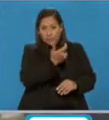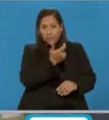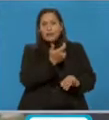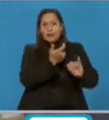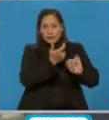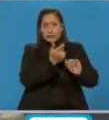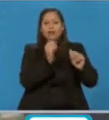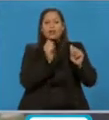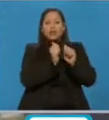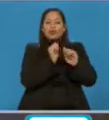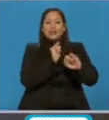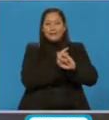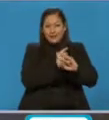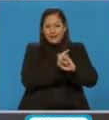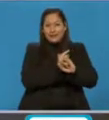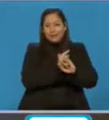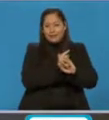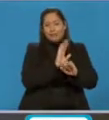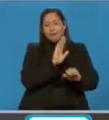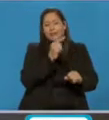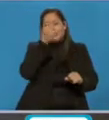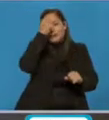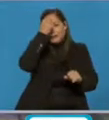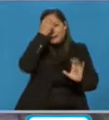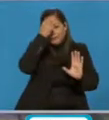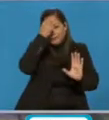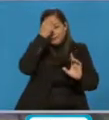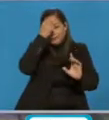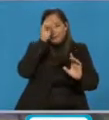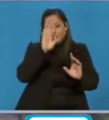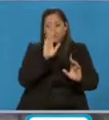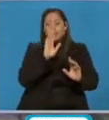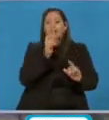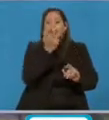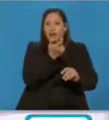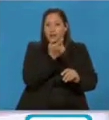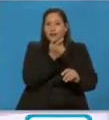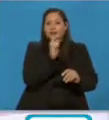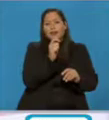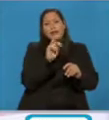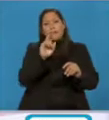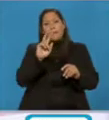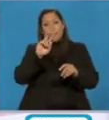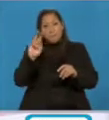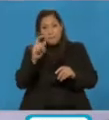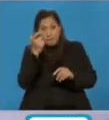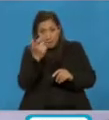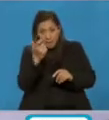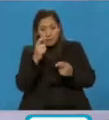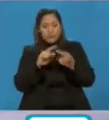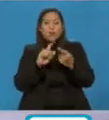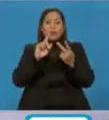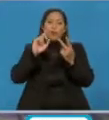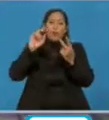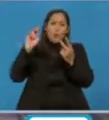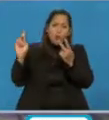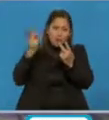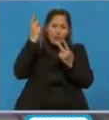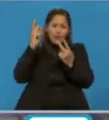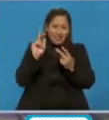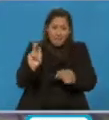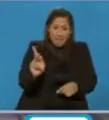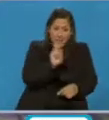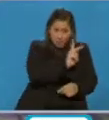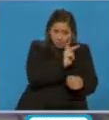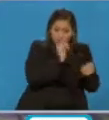efecto digital, ubiquemos o para efectos de entender el tema, pensemos en el peso, pensemos en el dólar. Bueno, en este caso